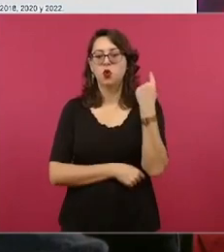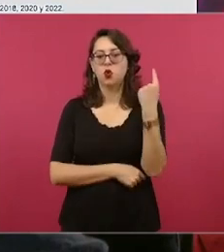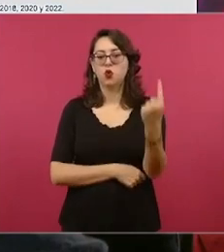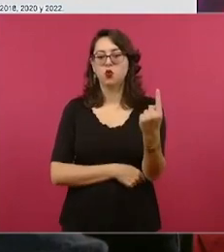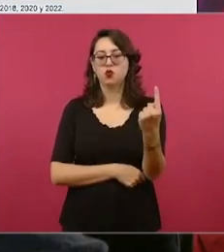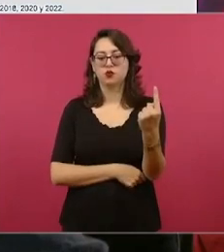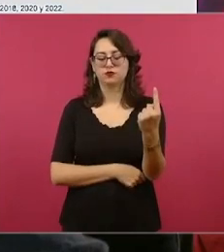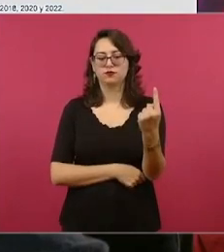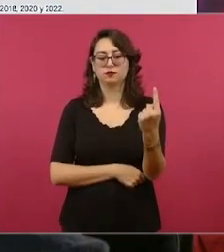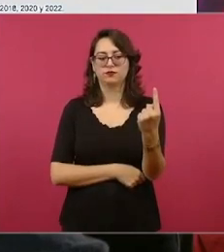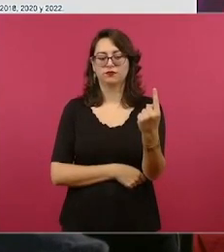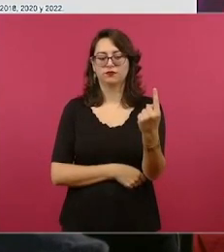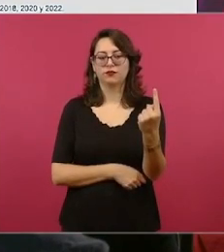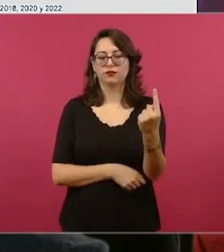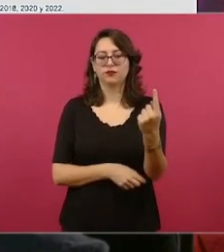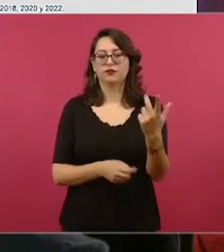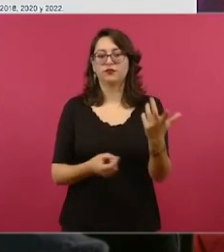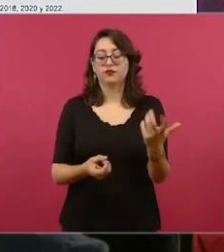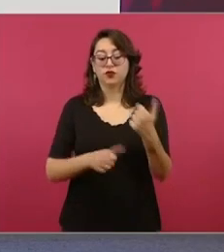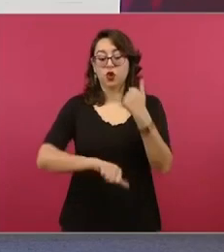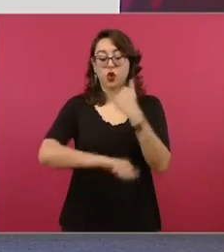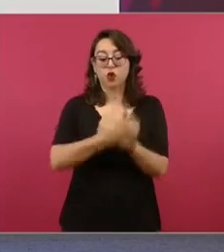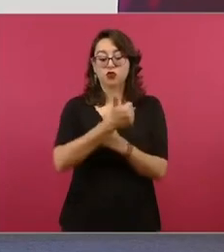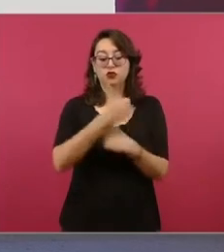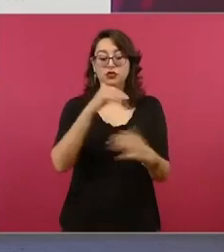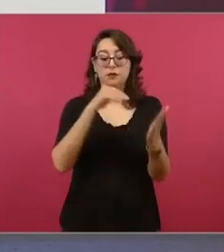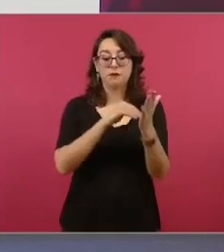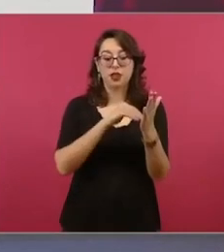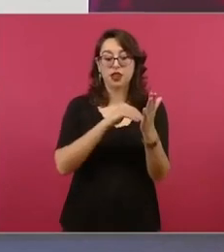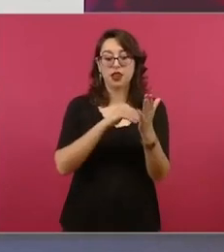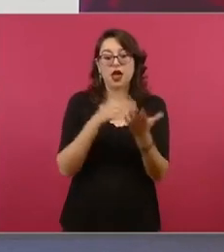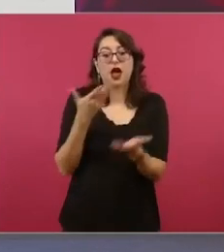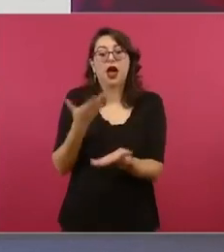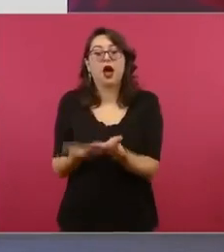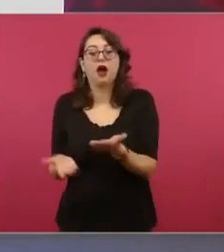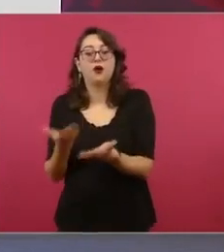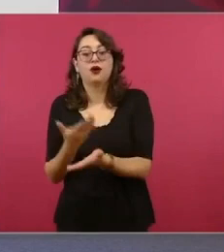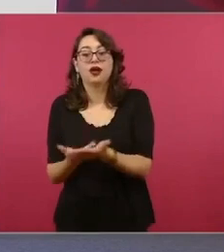de 11,141 pasan a